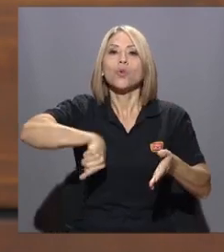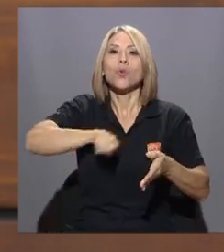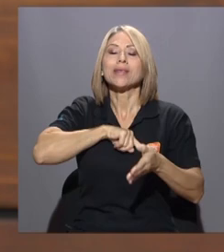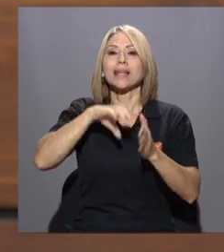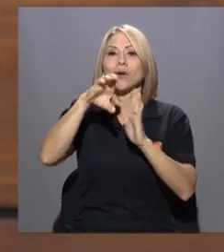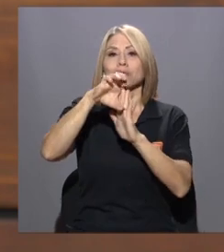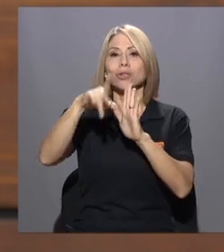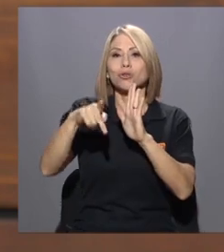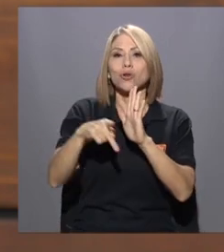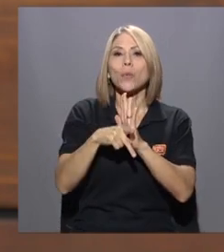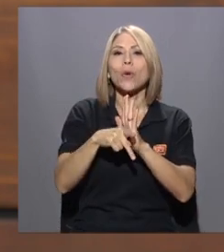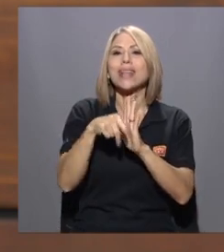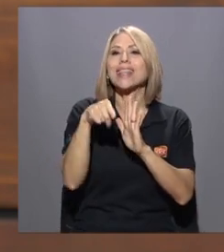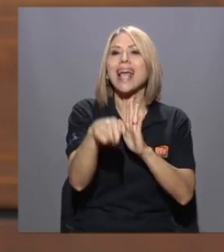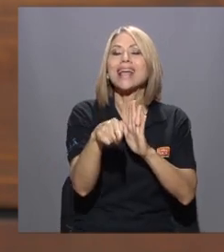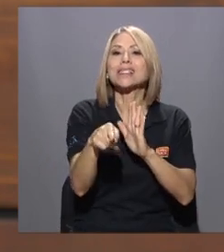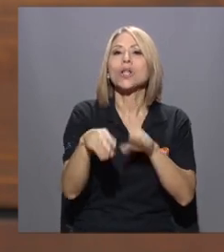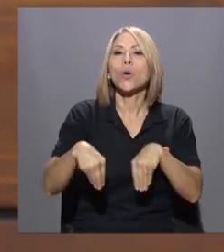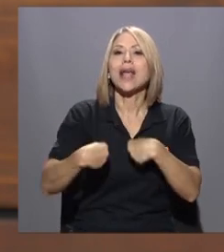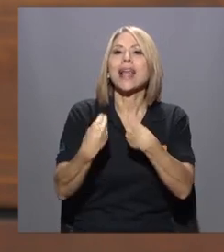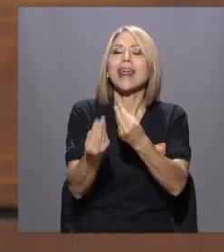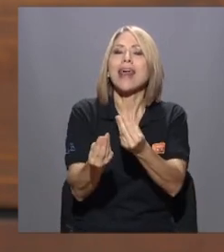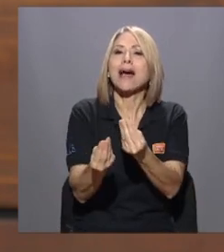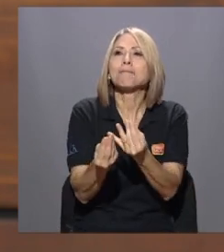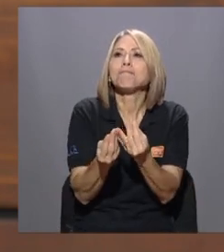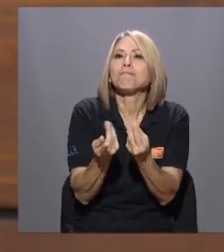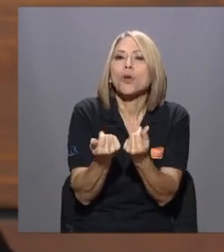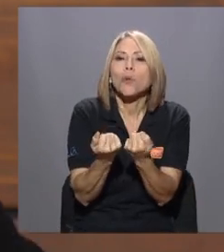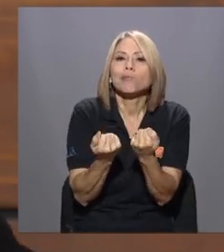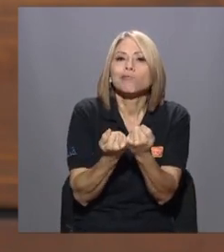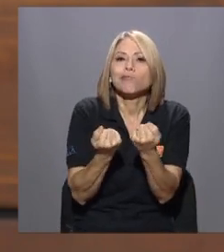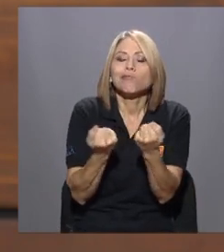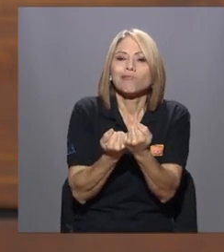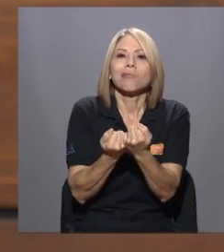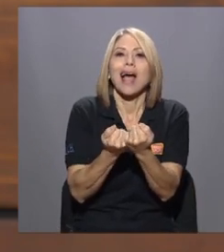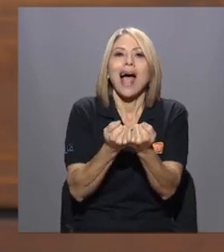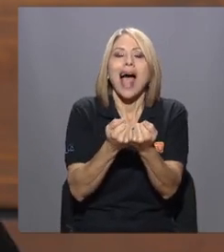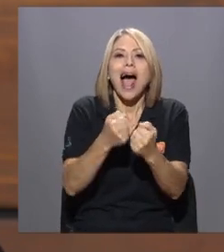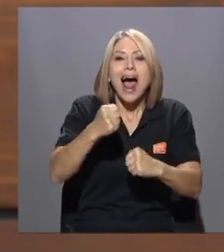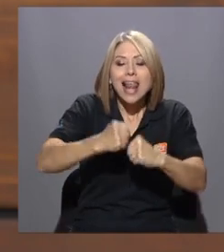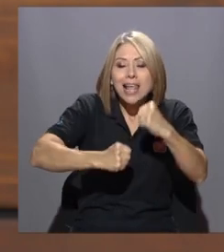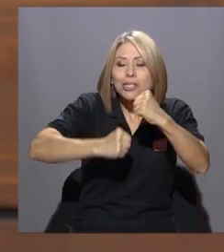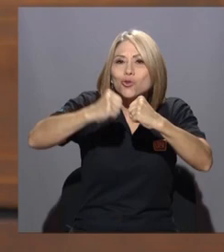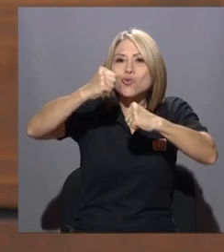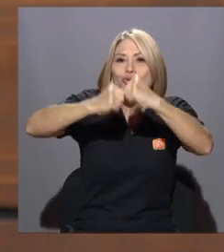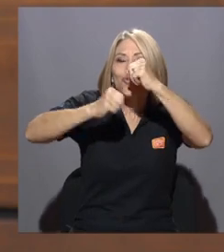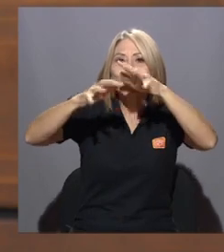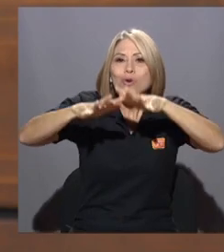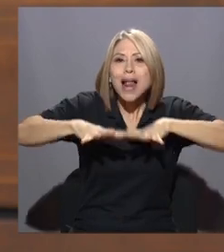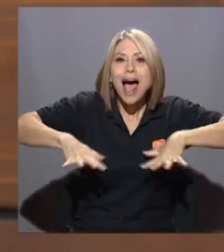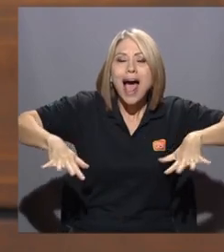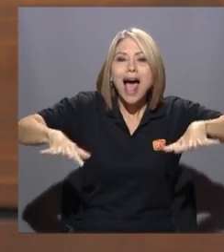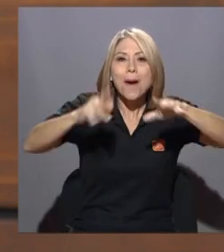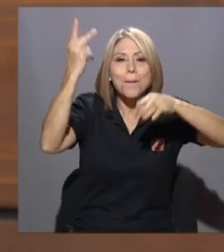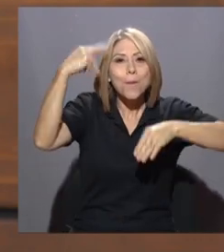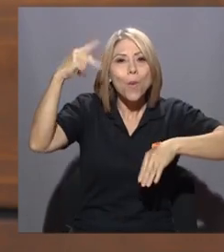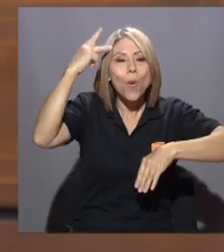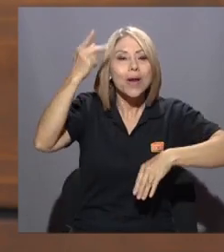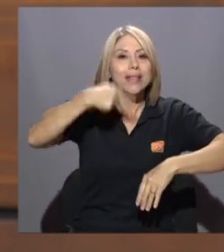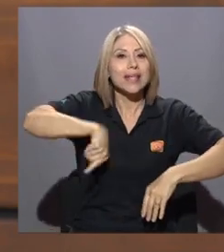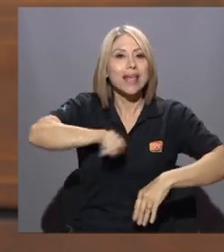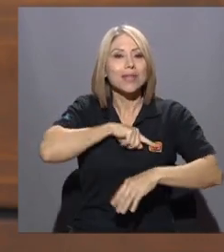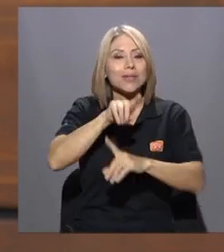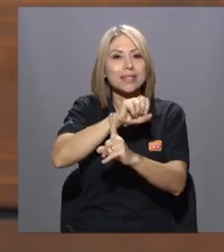que le da sustancia a la estructura, al edificio político de nuestra